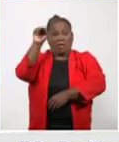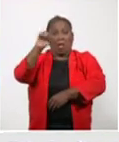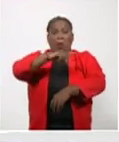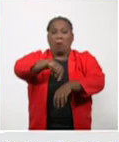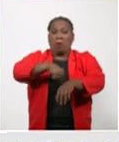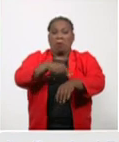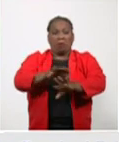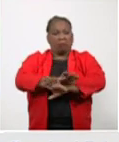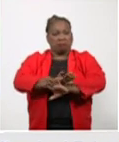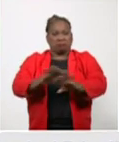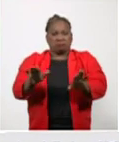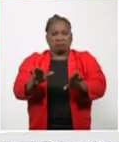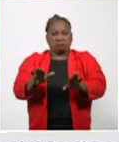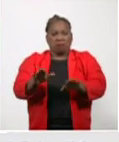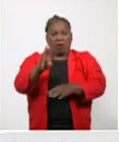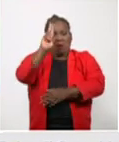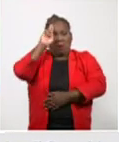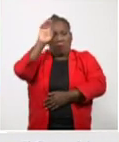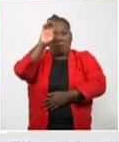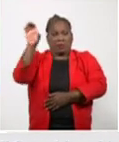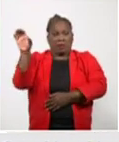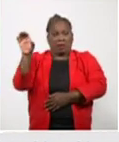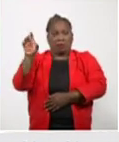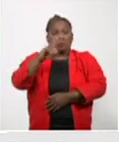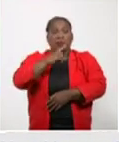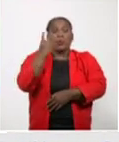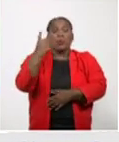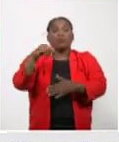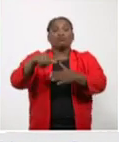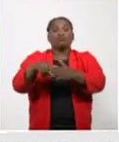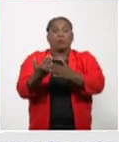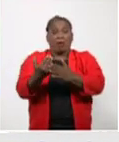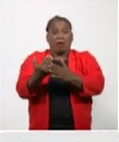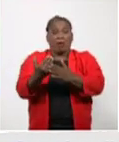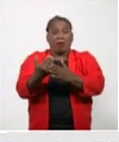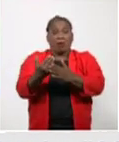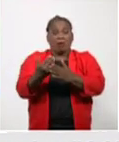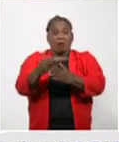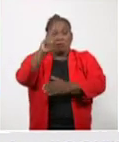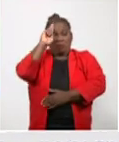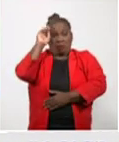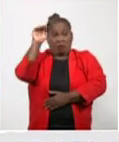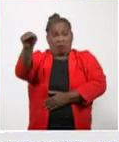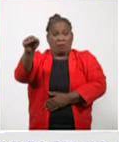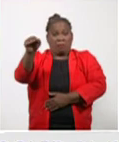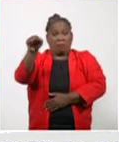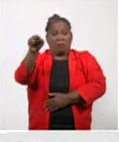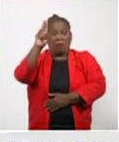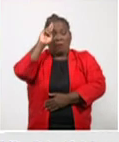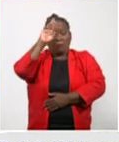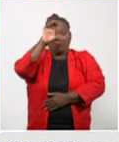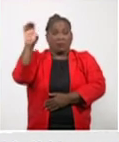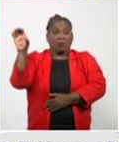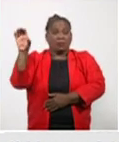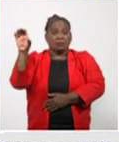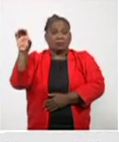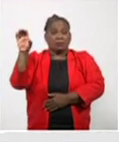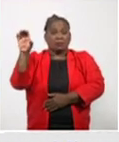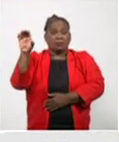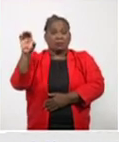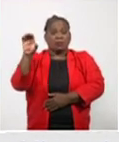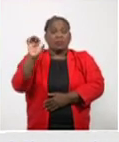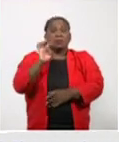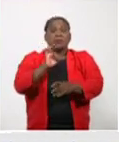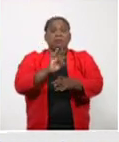en hospital y horas ingresado, un día realmente, ingresado en el hospital. El comienzo de sus